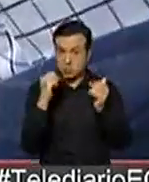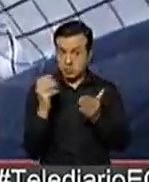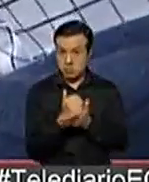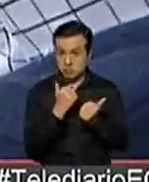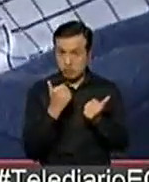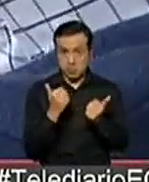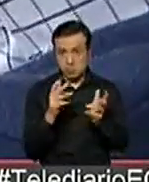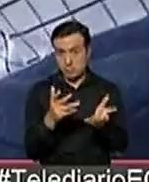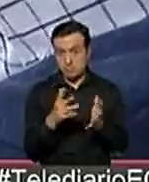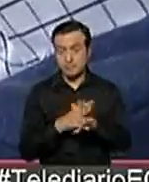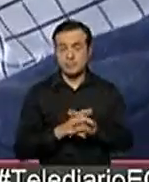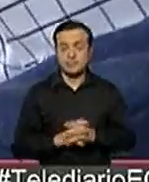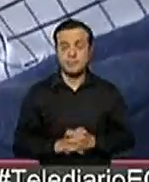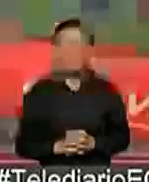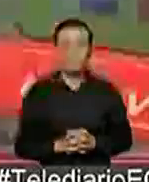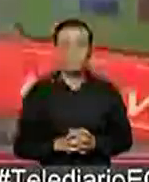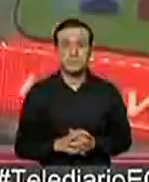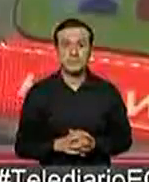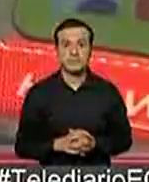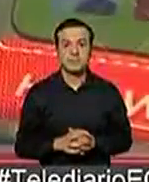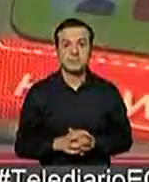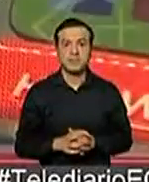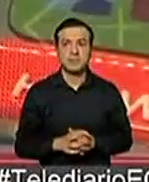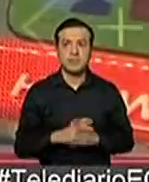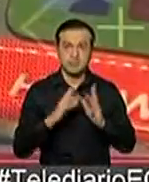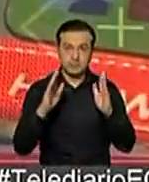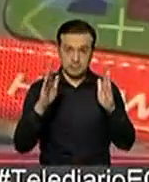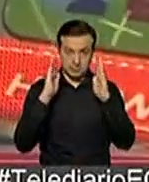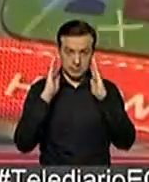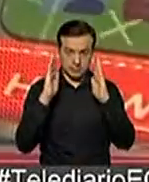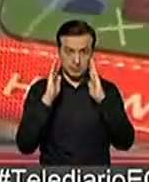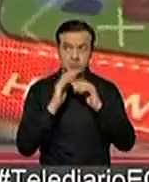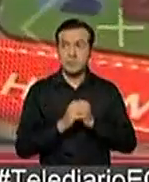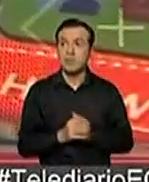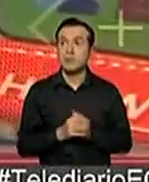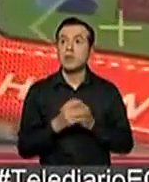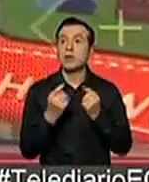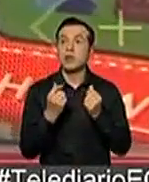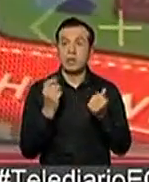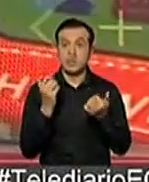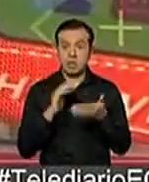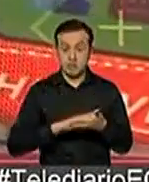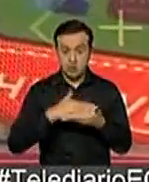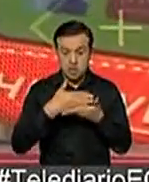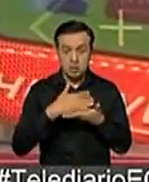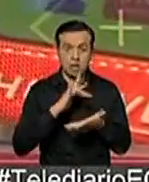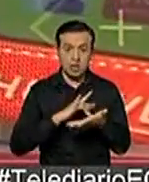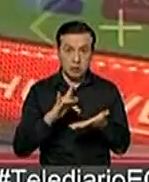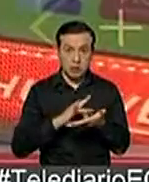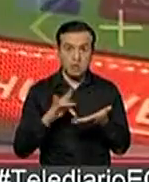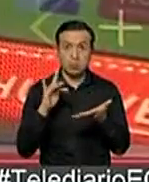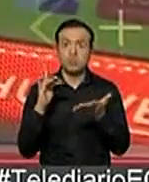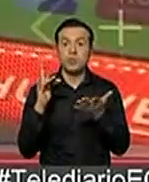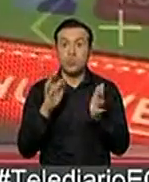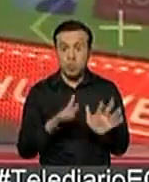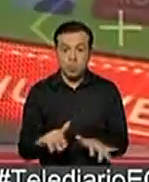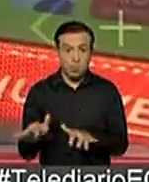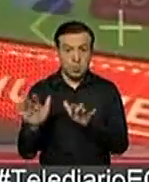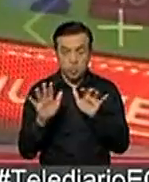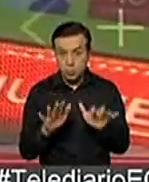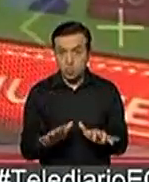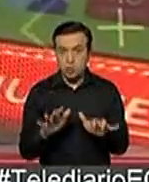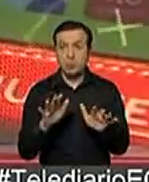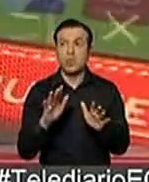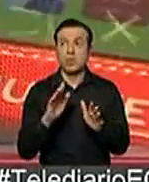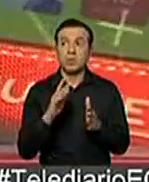Verónica Rivadeneira, Medios Públicos. Preste mucha atención, los precios de laptops, tablets y computadoras disminuyeron. Desde